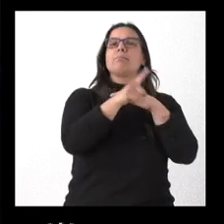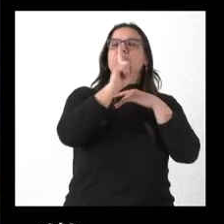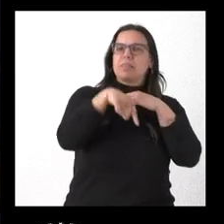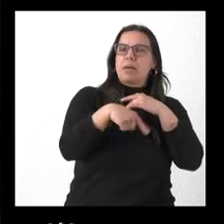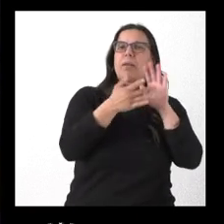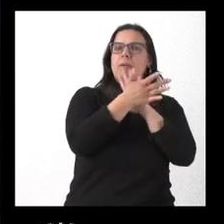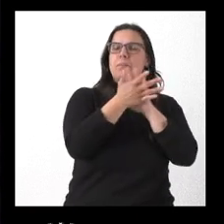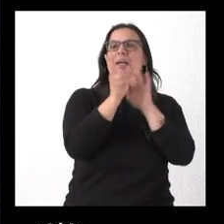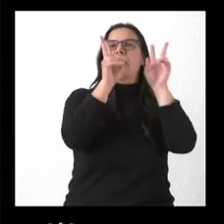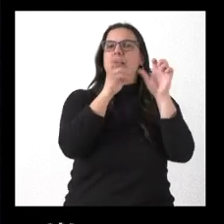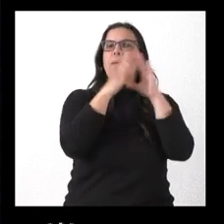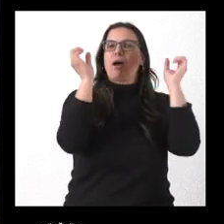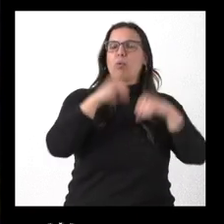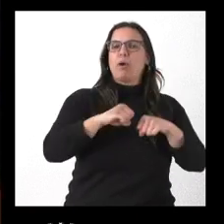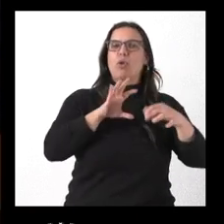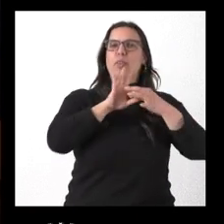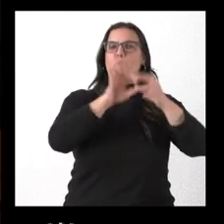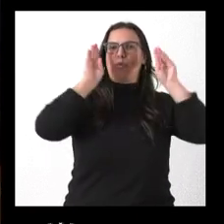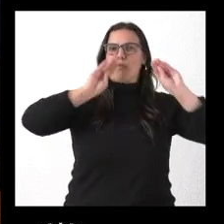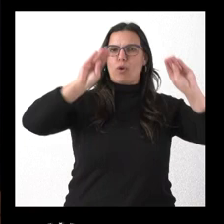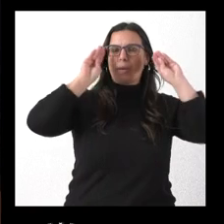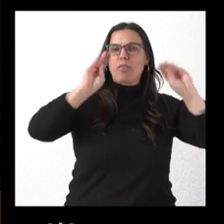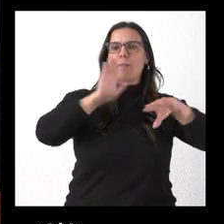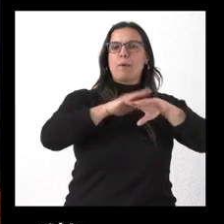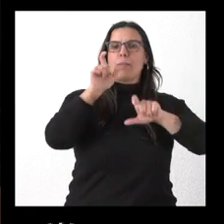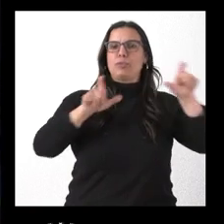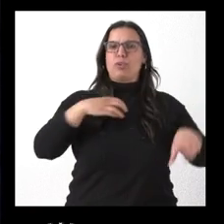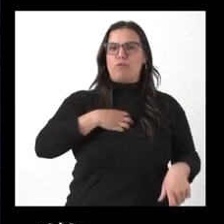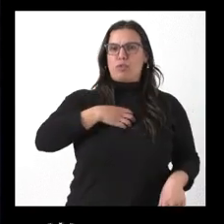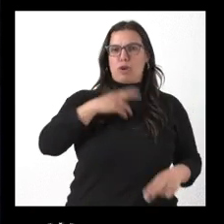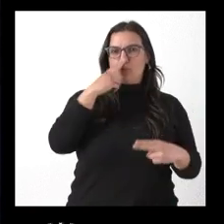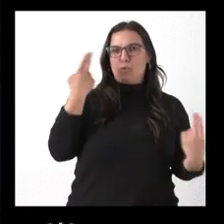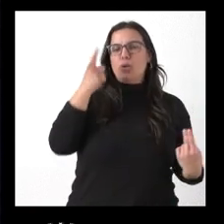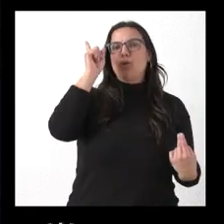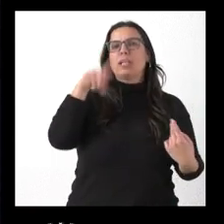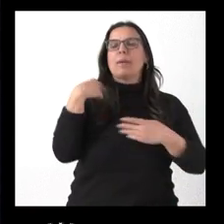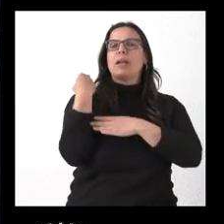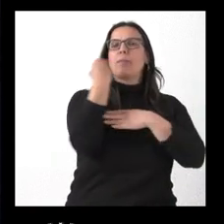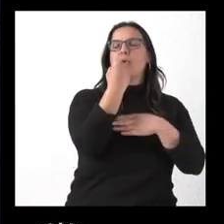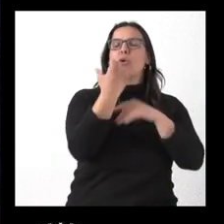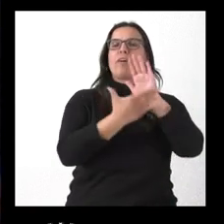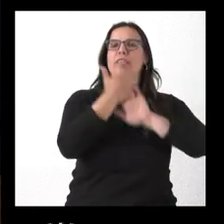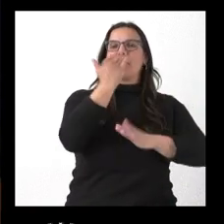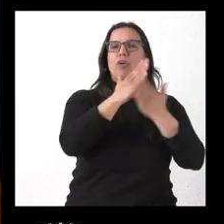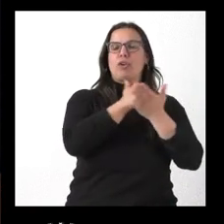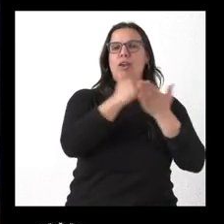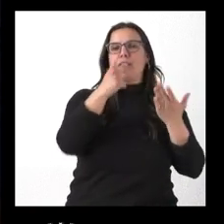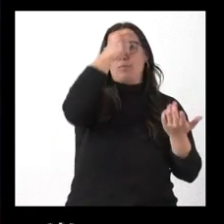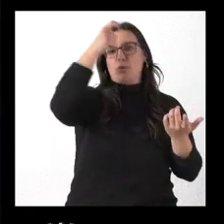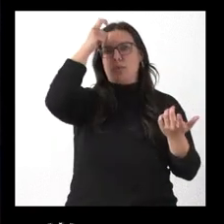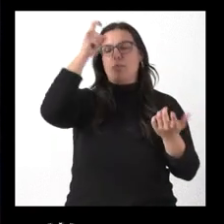en materia de formación de los empleados públicos y el apoyo con la federación Regional de municipios y provincias y